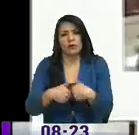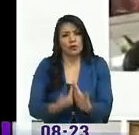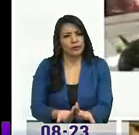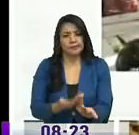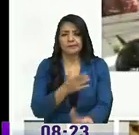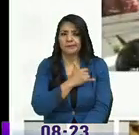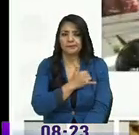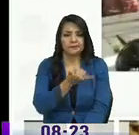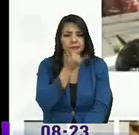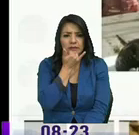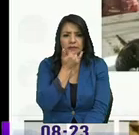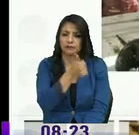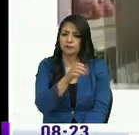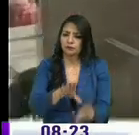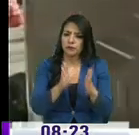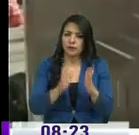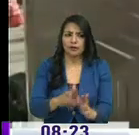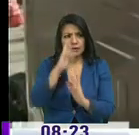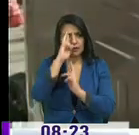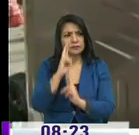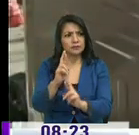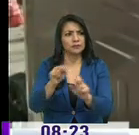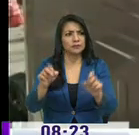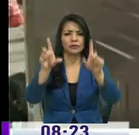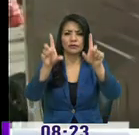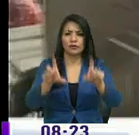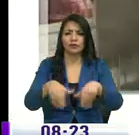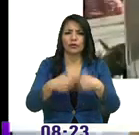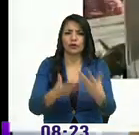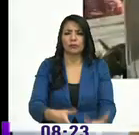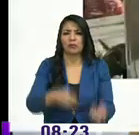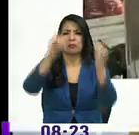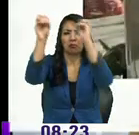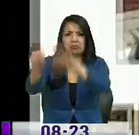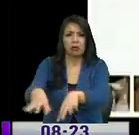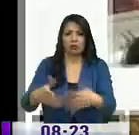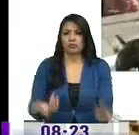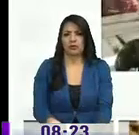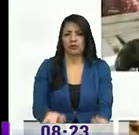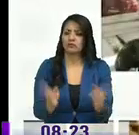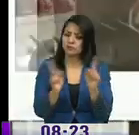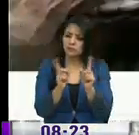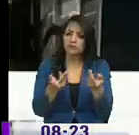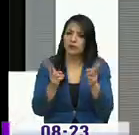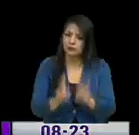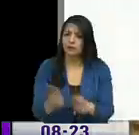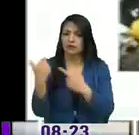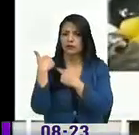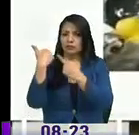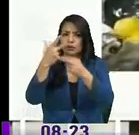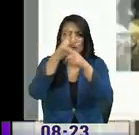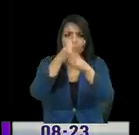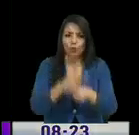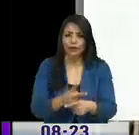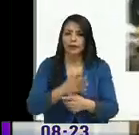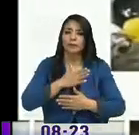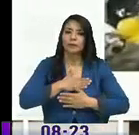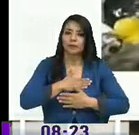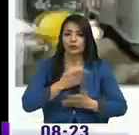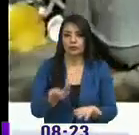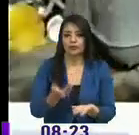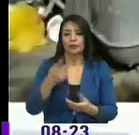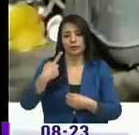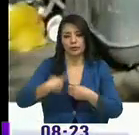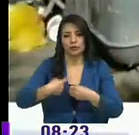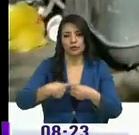también, como ciudadanos, miren esta fotografía, qué terrible. Nosotros como ciudadanos también tenemos la responsabilidad de cuidar a la